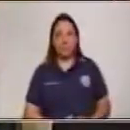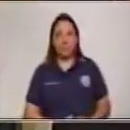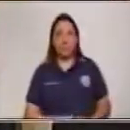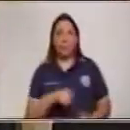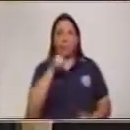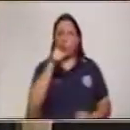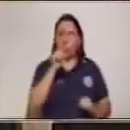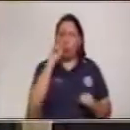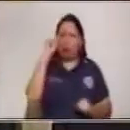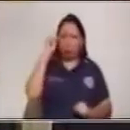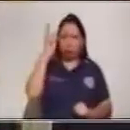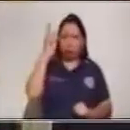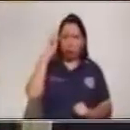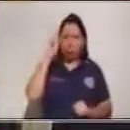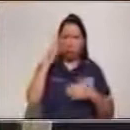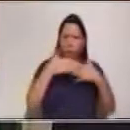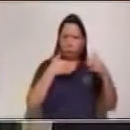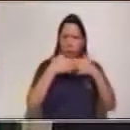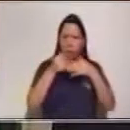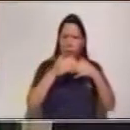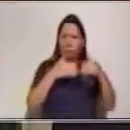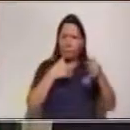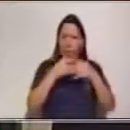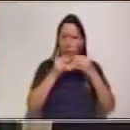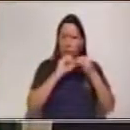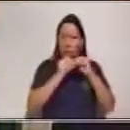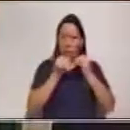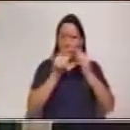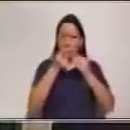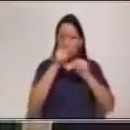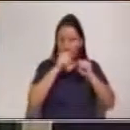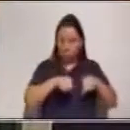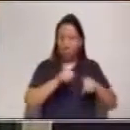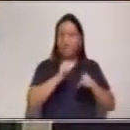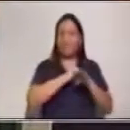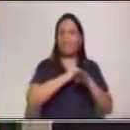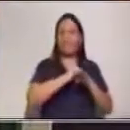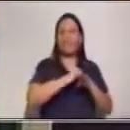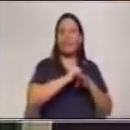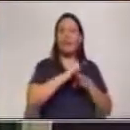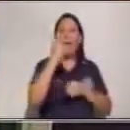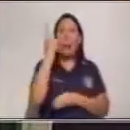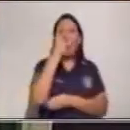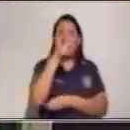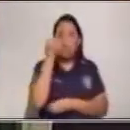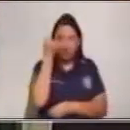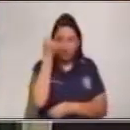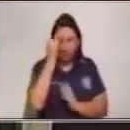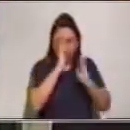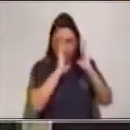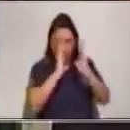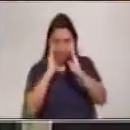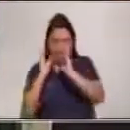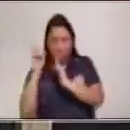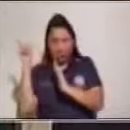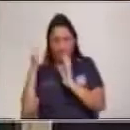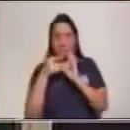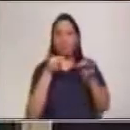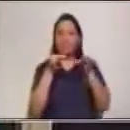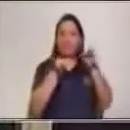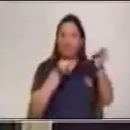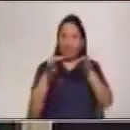Puedes inventar cualquier pareja de números para practicar. Lo importante es que entiendas el proceso que voy a demostrar